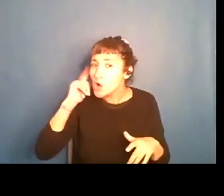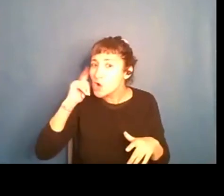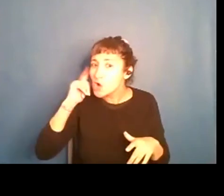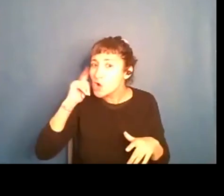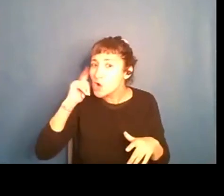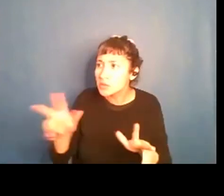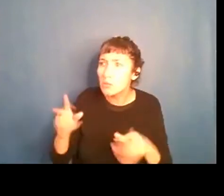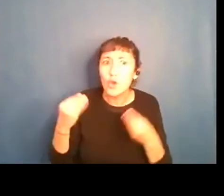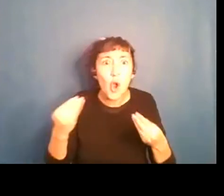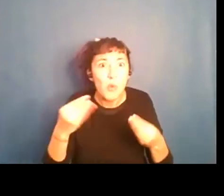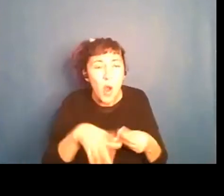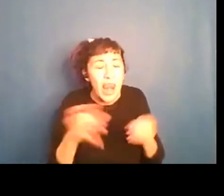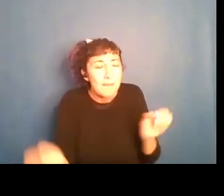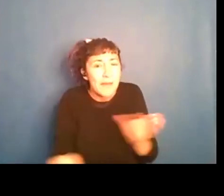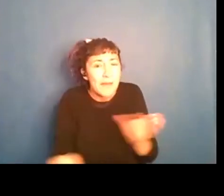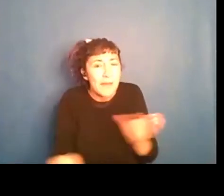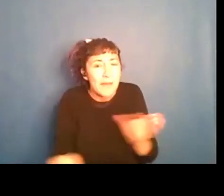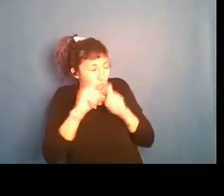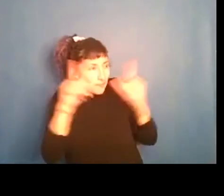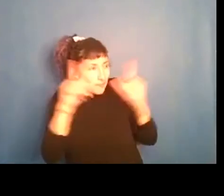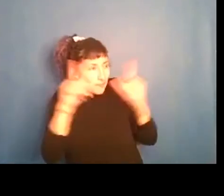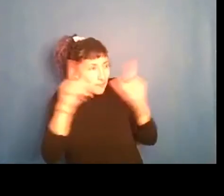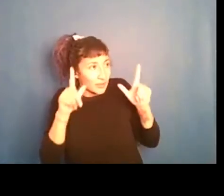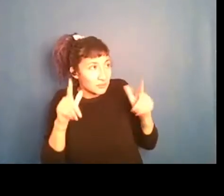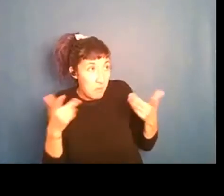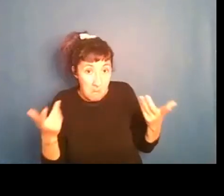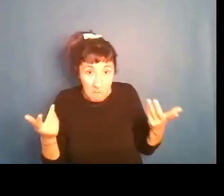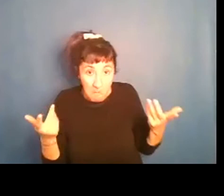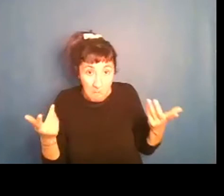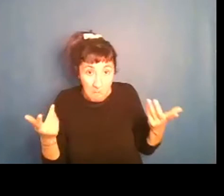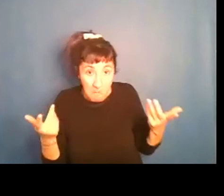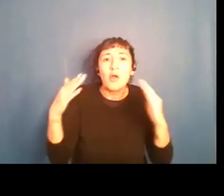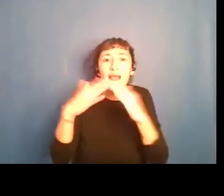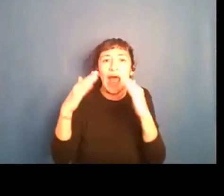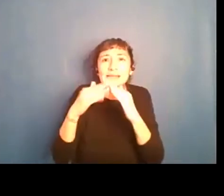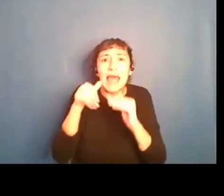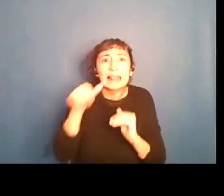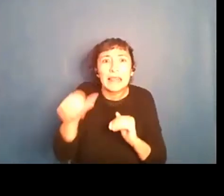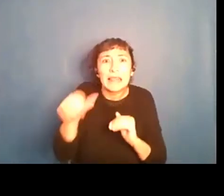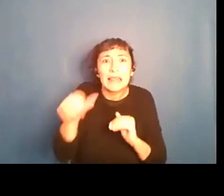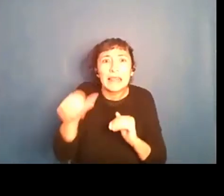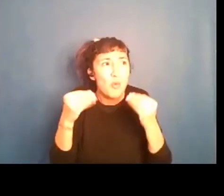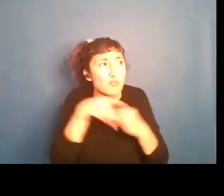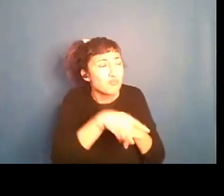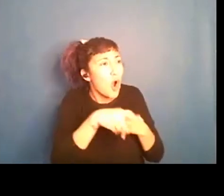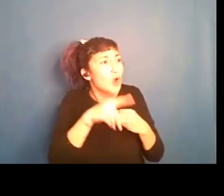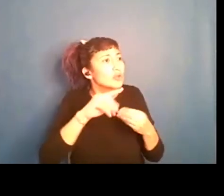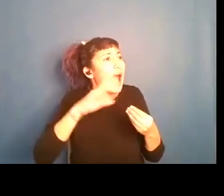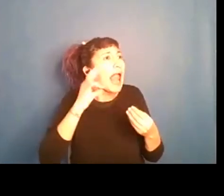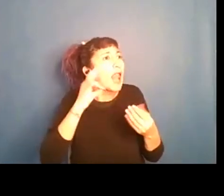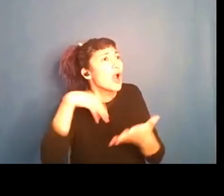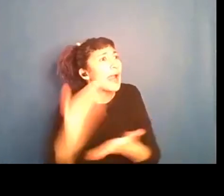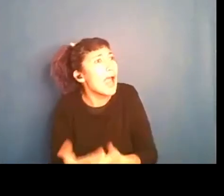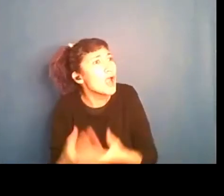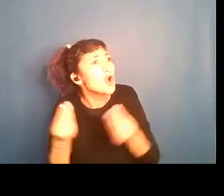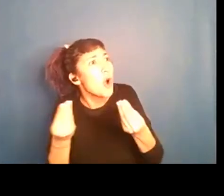cómo te despertás a la mañana? ¿Y cómo te tocan el timbre en la puerta de tu casa? ¿Y cómo escuchás cuando se te cae algo? ¿Puedes